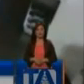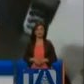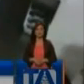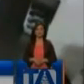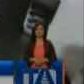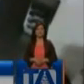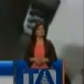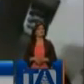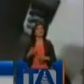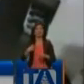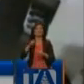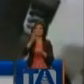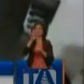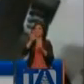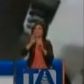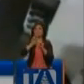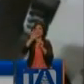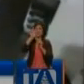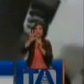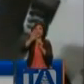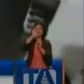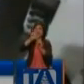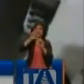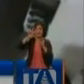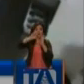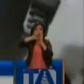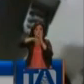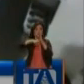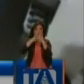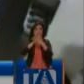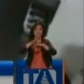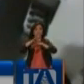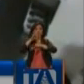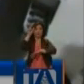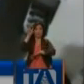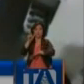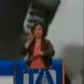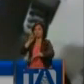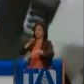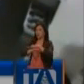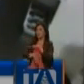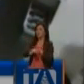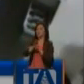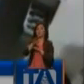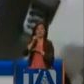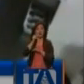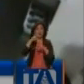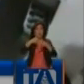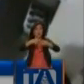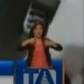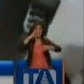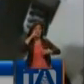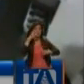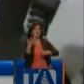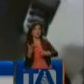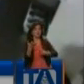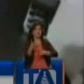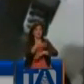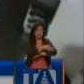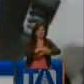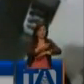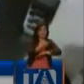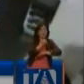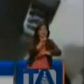Eran las 3 y 56 minutos de la madrugada cuando un sujeto entra a una panadería ubicada en las calles Gaspar de Villarruel y Amazonas